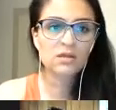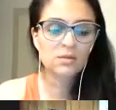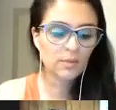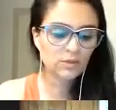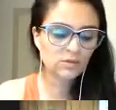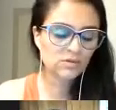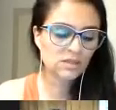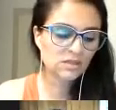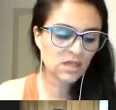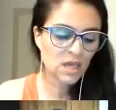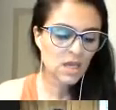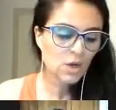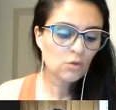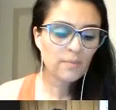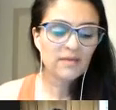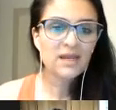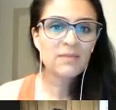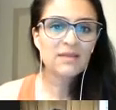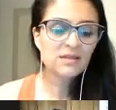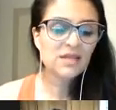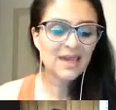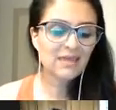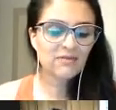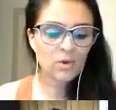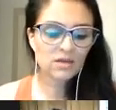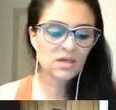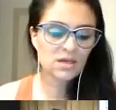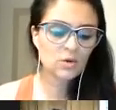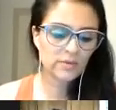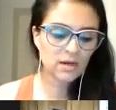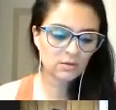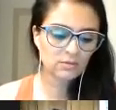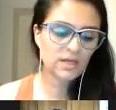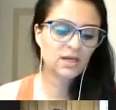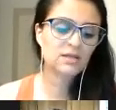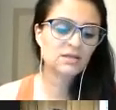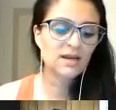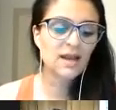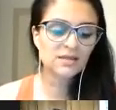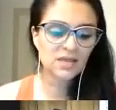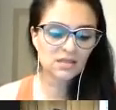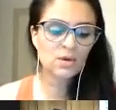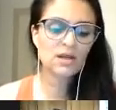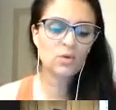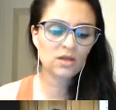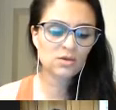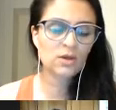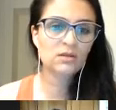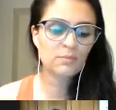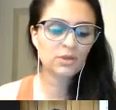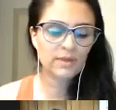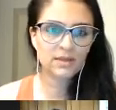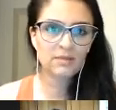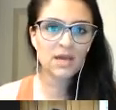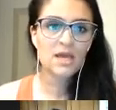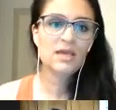educación en este momento. Entonces dice, como padres y madres, ¿qué debemos exigir al gobierno para garantizar el acceso a la educación en